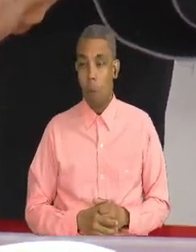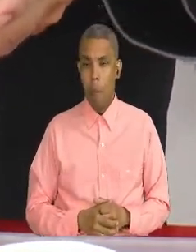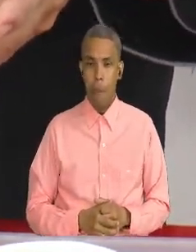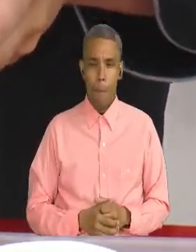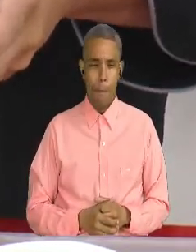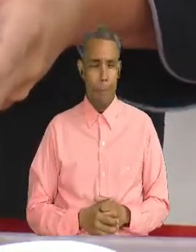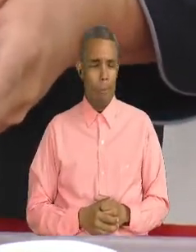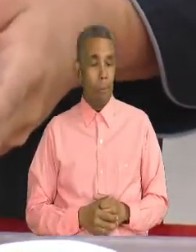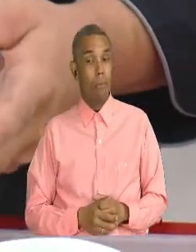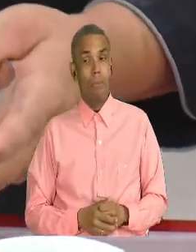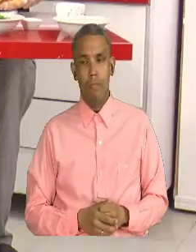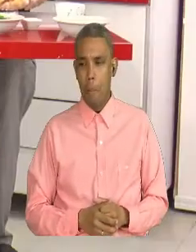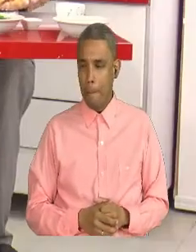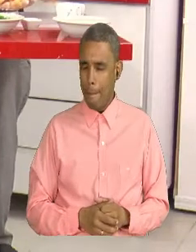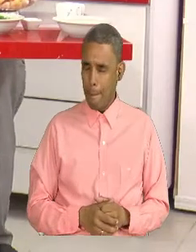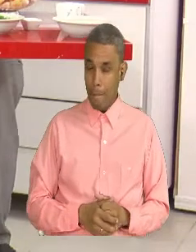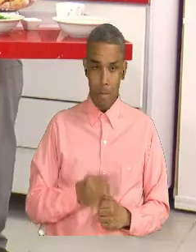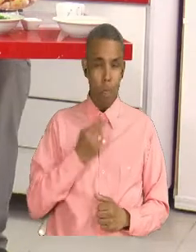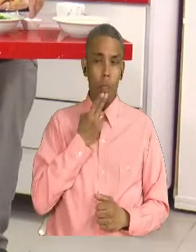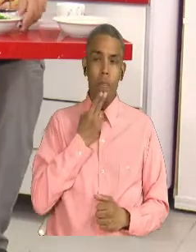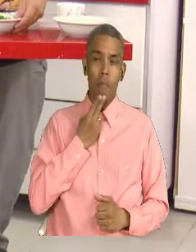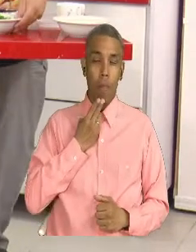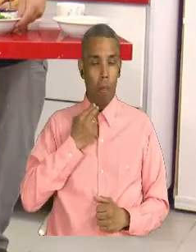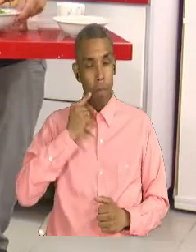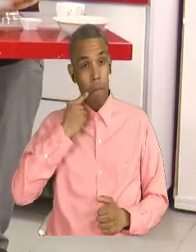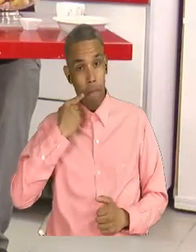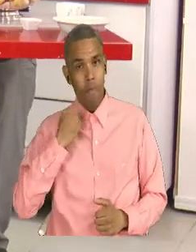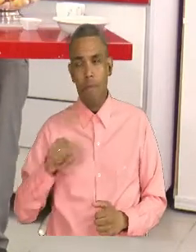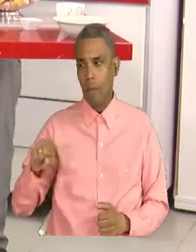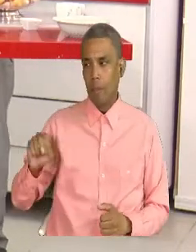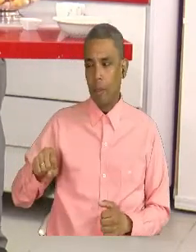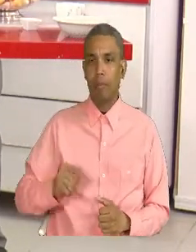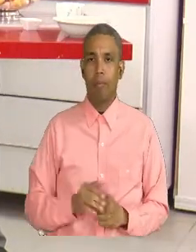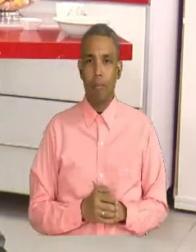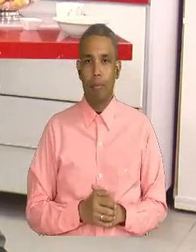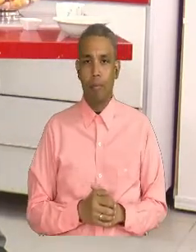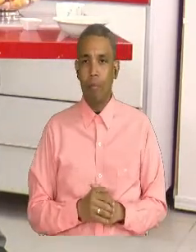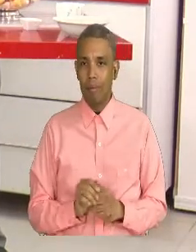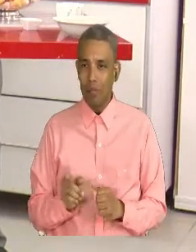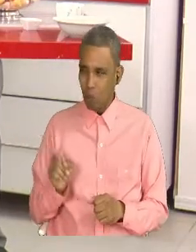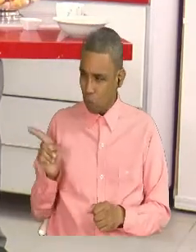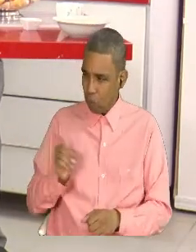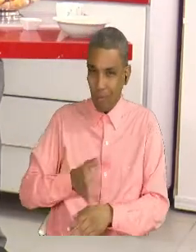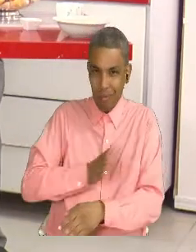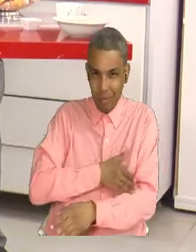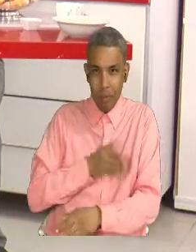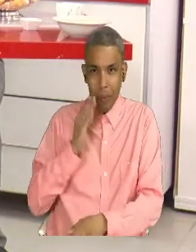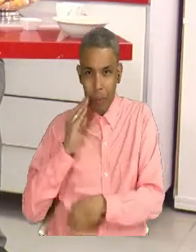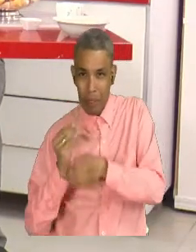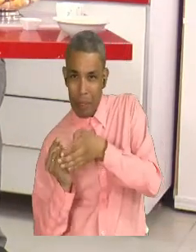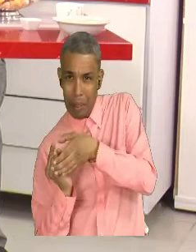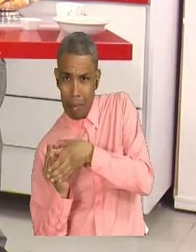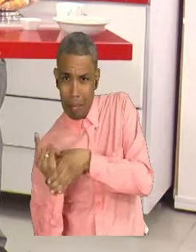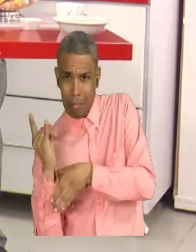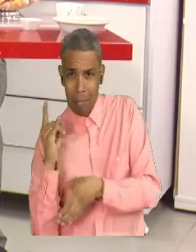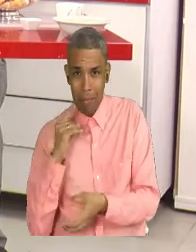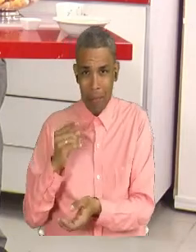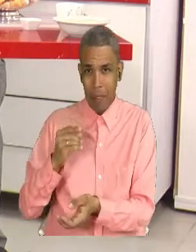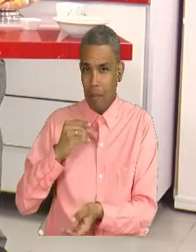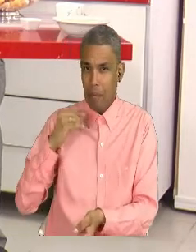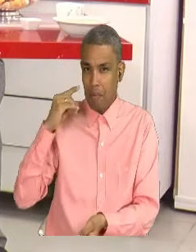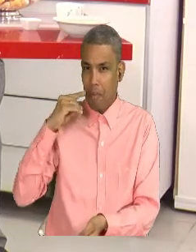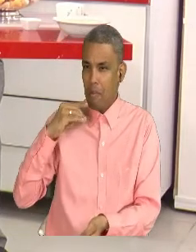vean, aquí ya. El aderezo ya lo tenemos acá con la hierbabuena que picaste. Es solo mezclarlo. De pronto